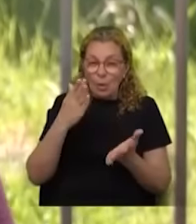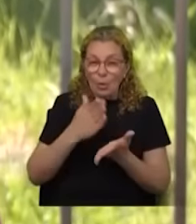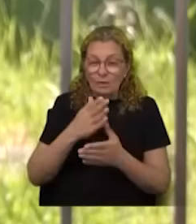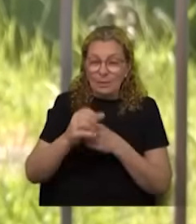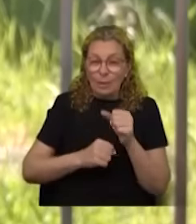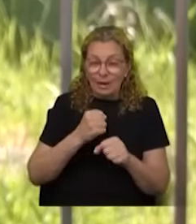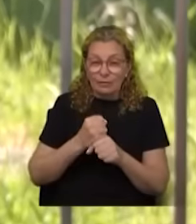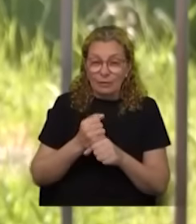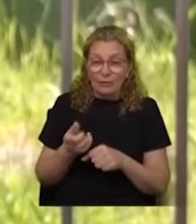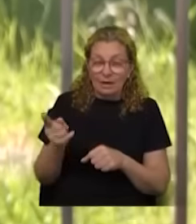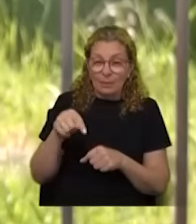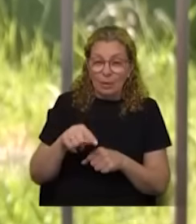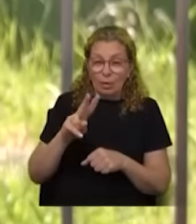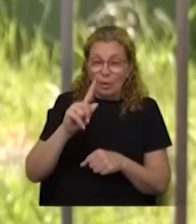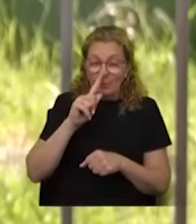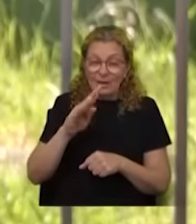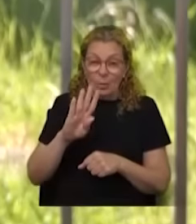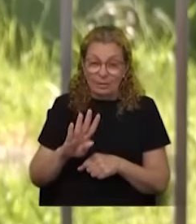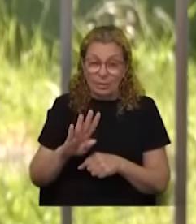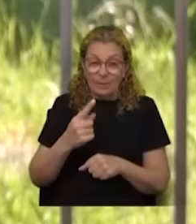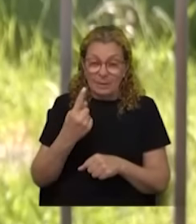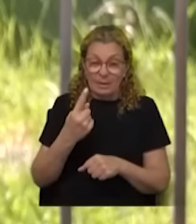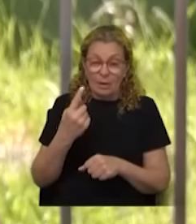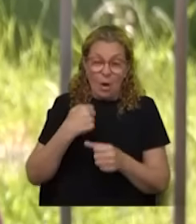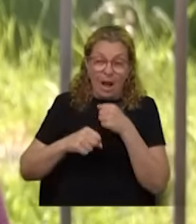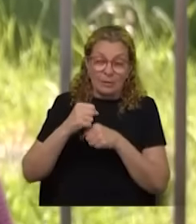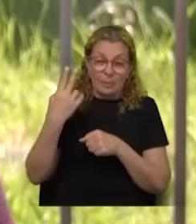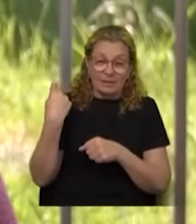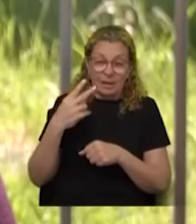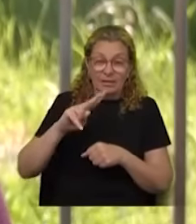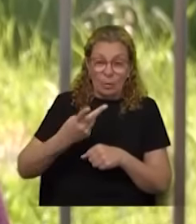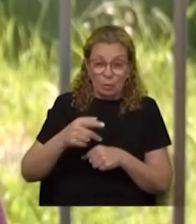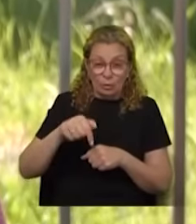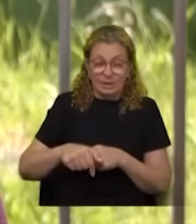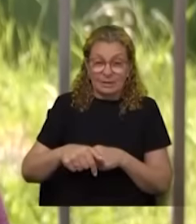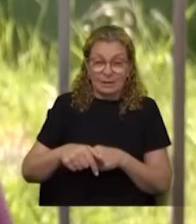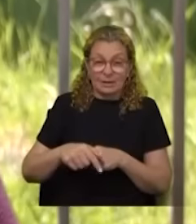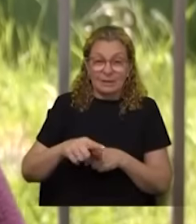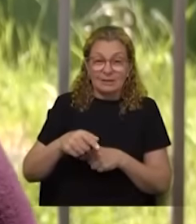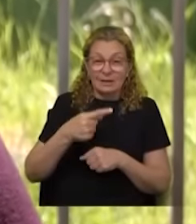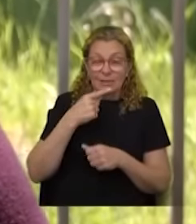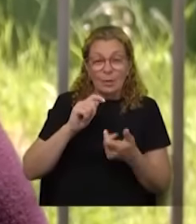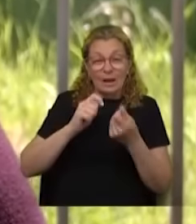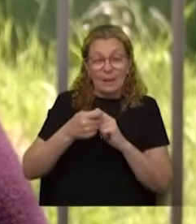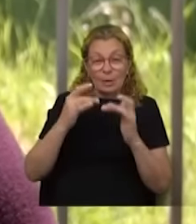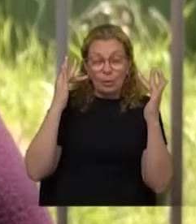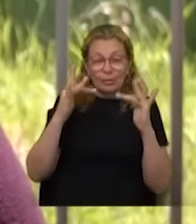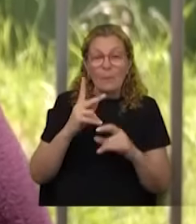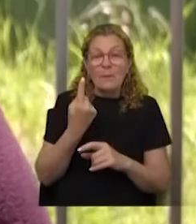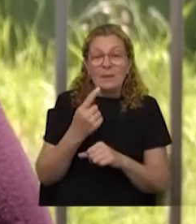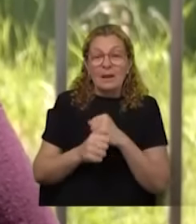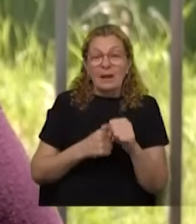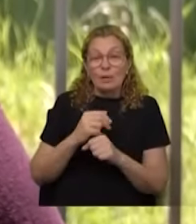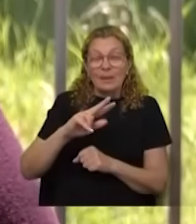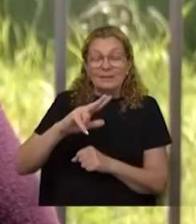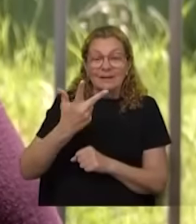año nosotros venimos cursando el plan 2004 desde primero el año pasado segundo este donde se aplicó la Reforma en primer año y para